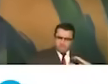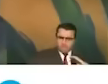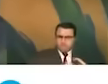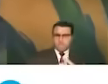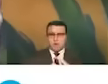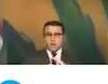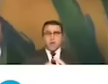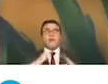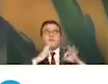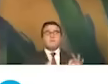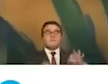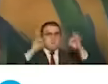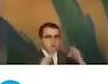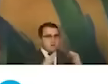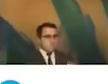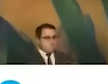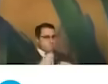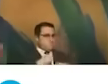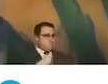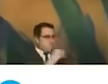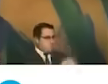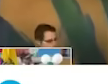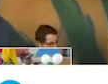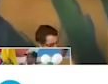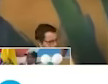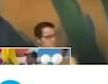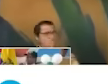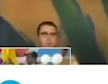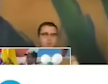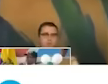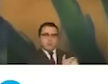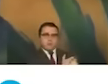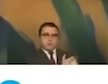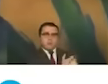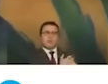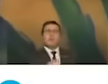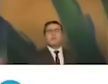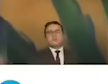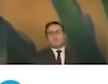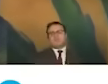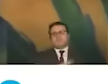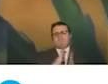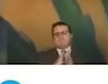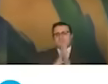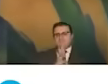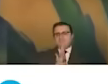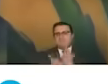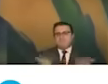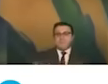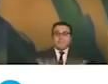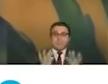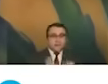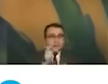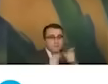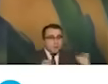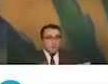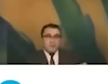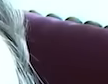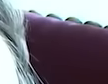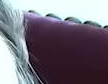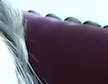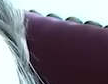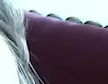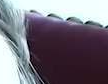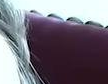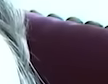poder real por tanto lo que hemos dicho Ni más ni menos Es que la gente tenga el poder de